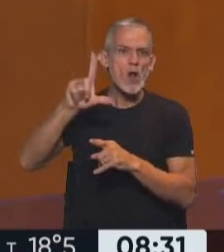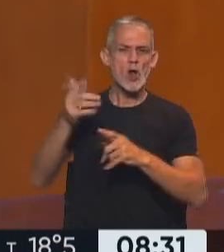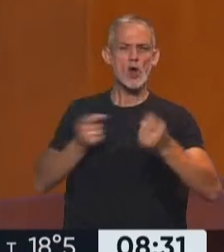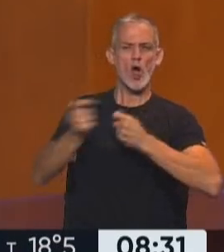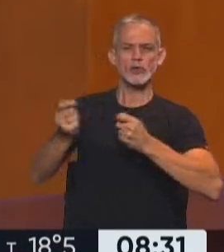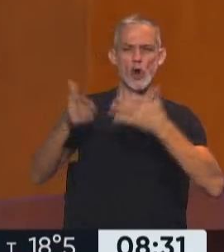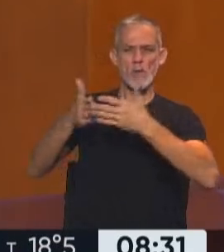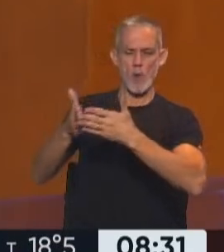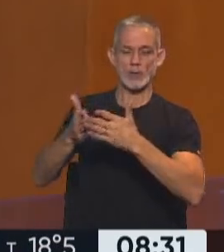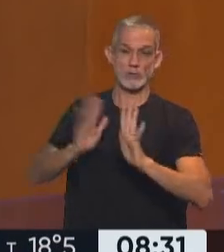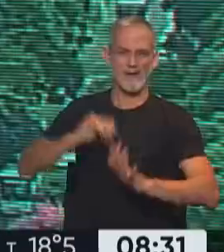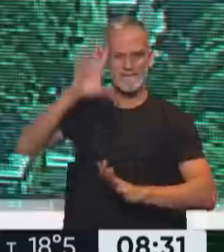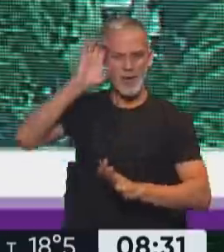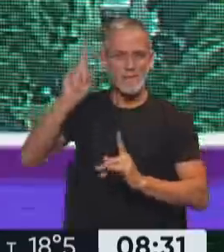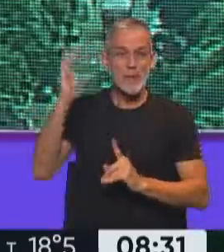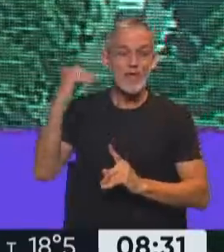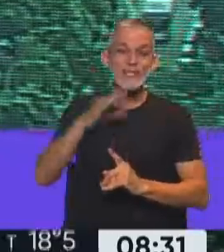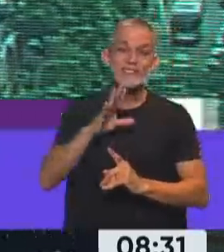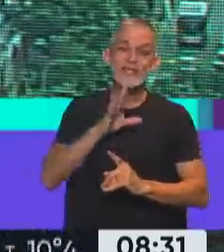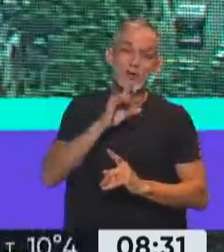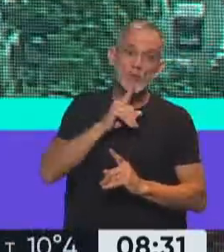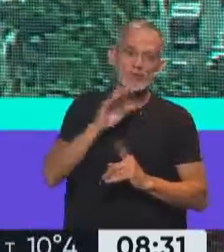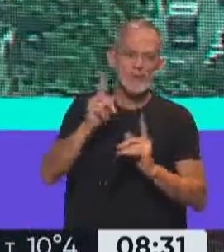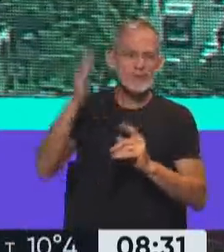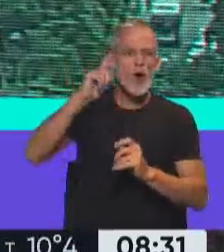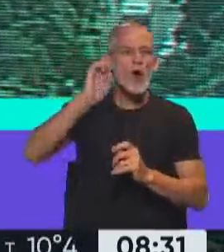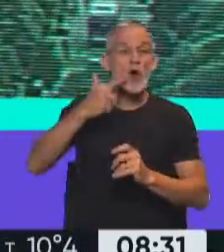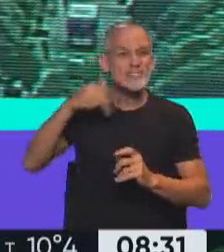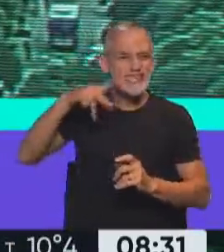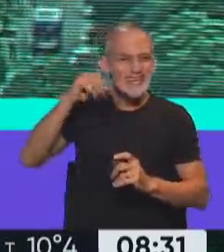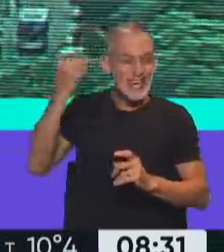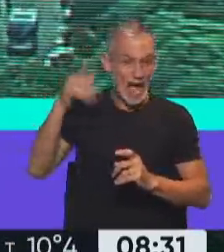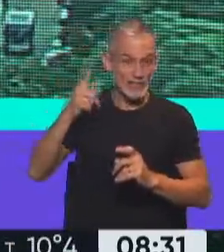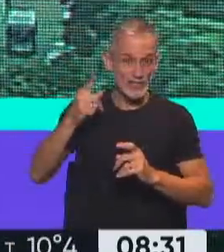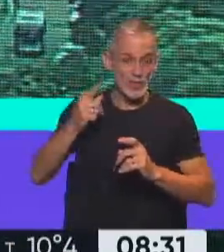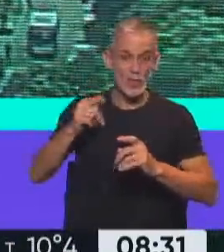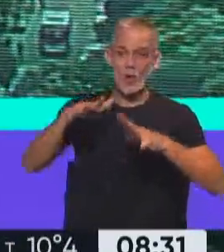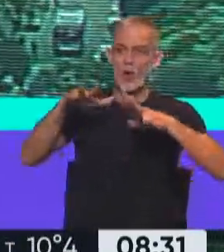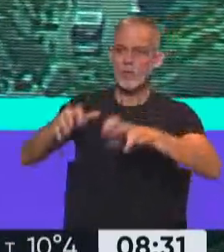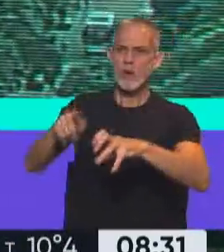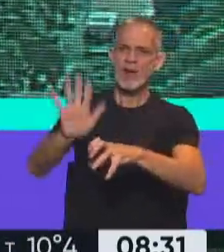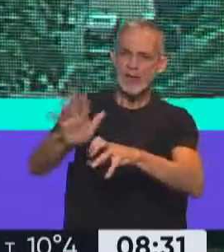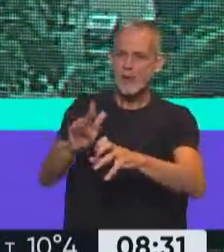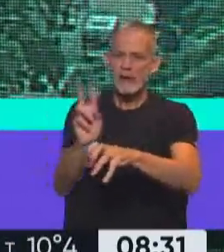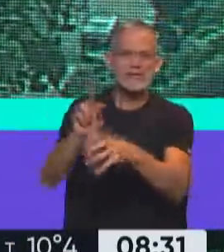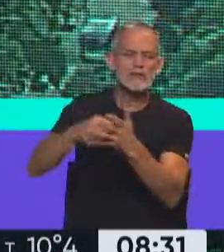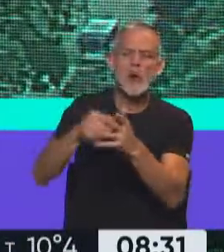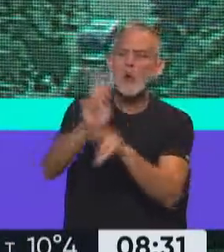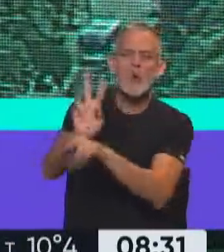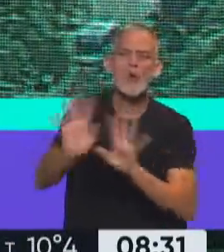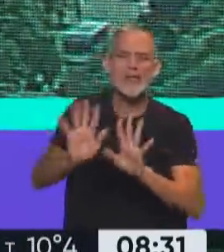de Mariupol militar. Hace recordar a lo que hizo Rusia en su paso por Grozny y en diferentes lugares, por eso me parece que es interesante, no digo para tener